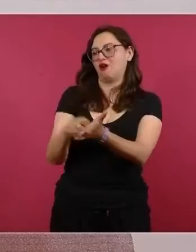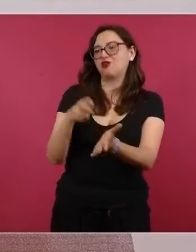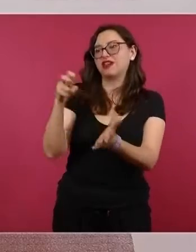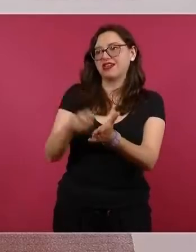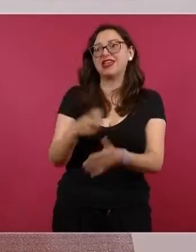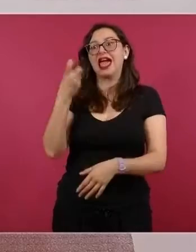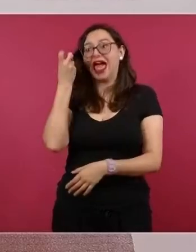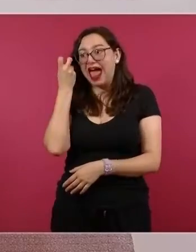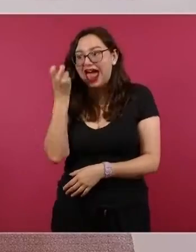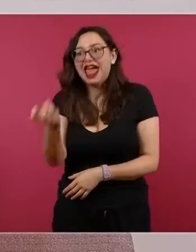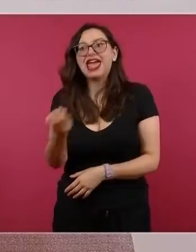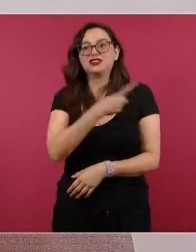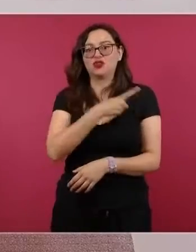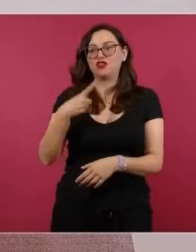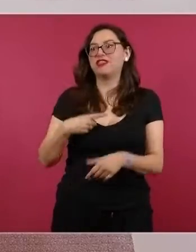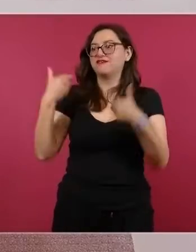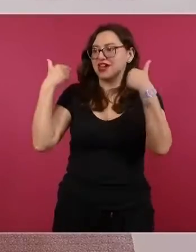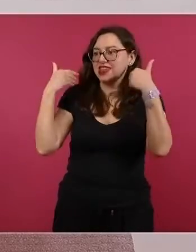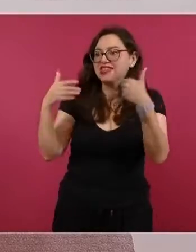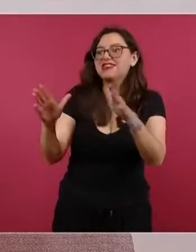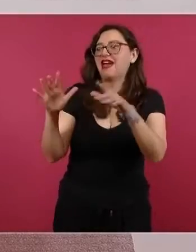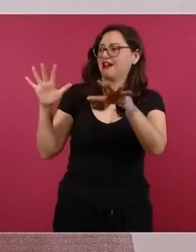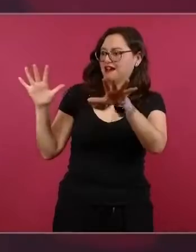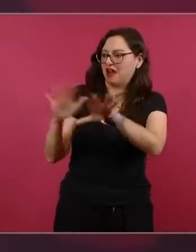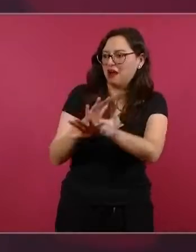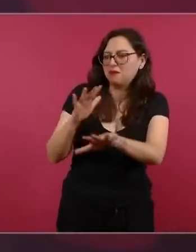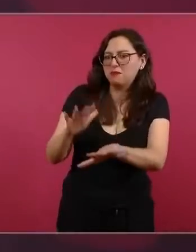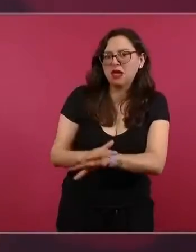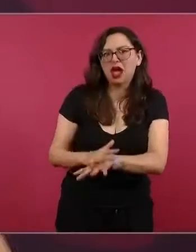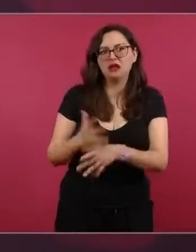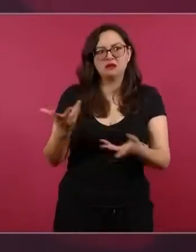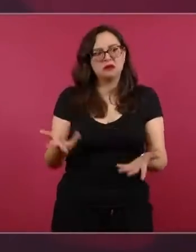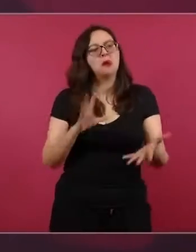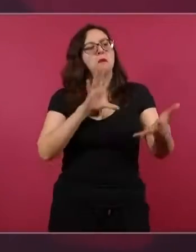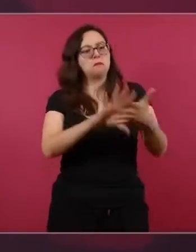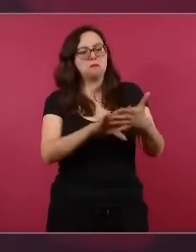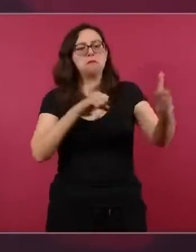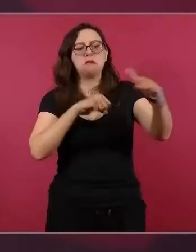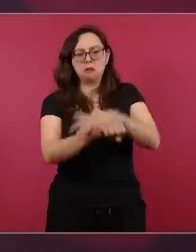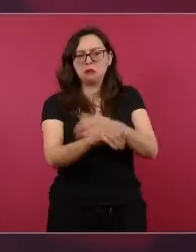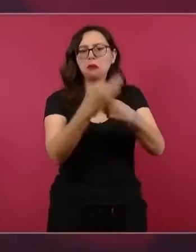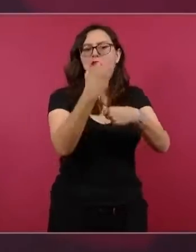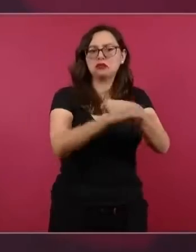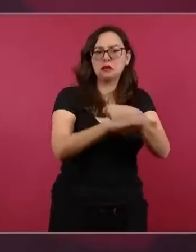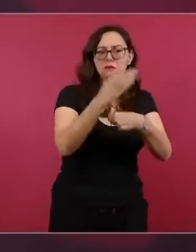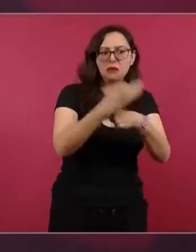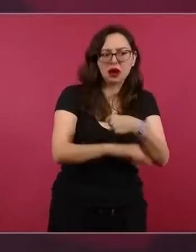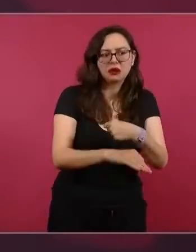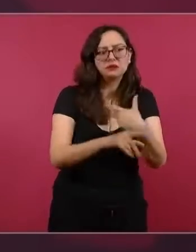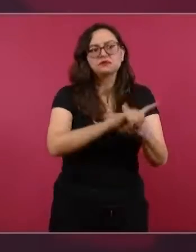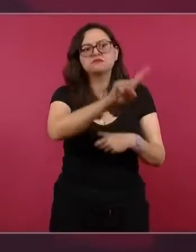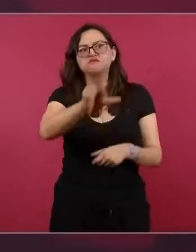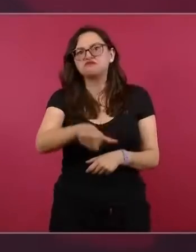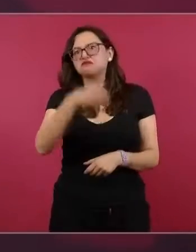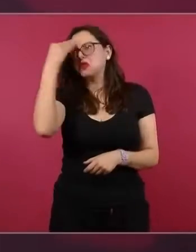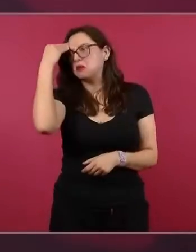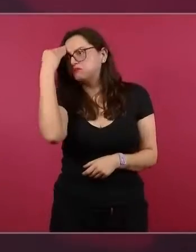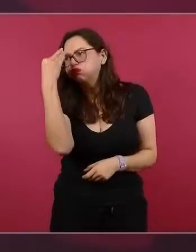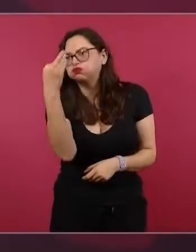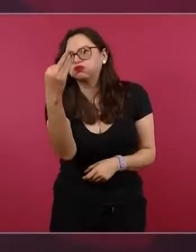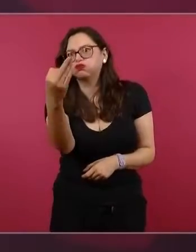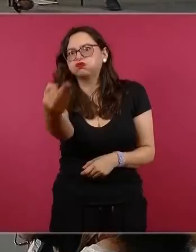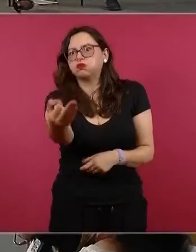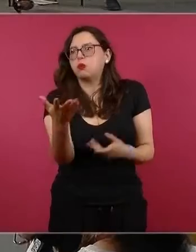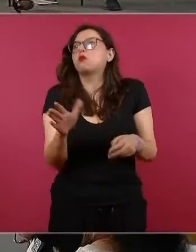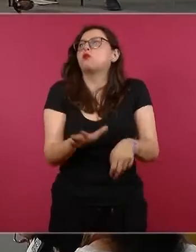abocarse también el Poder Judicial. ¿Qué está sucediendo? ¿Qué pasa con todos estos recursos de amparo, suspensiones? Volviendo al tema